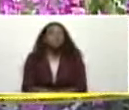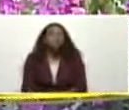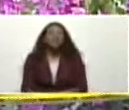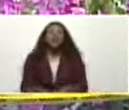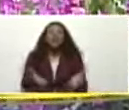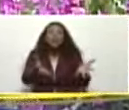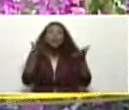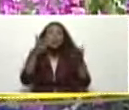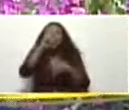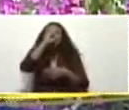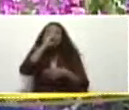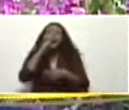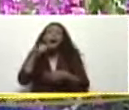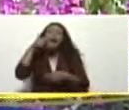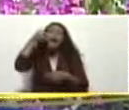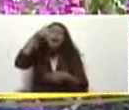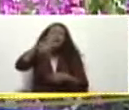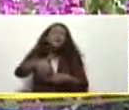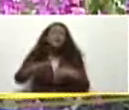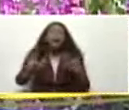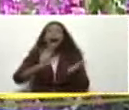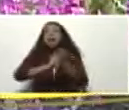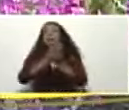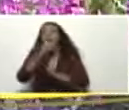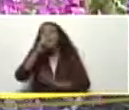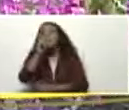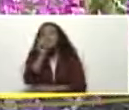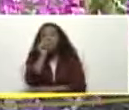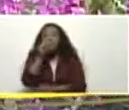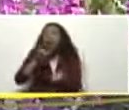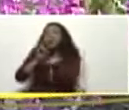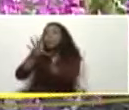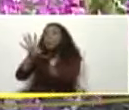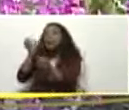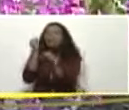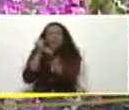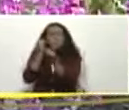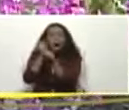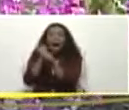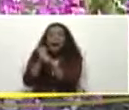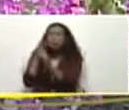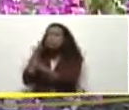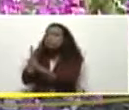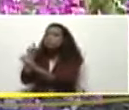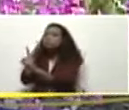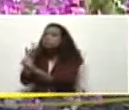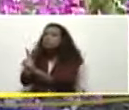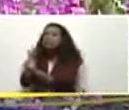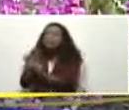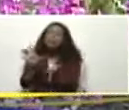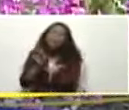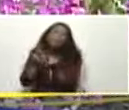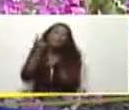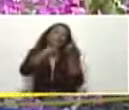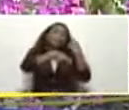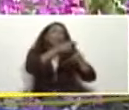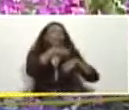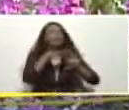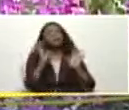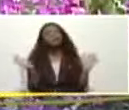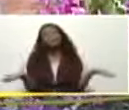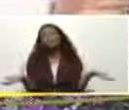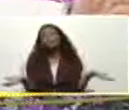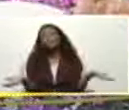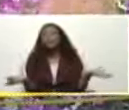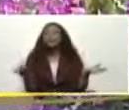nos duró hasta que a mi papá lo botaron del trabajo, lo estaban persiguiendo y tuvieron que venderlo.